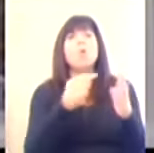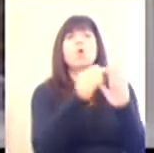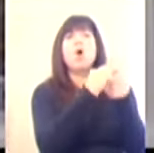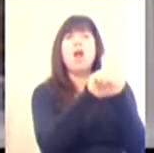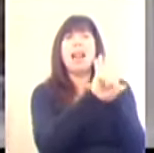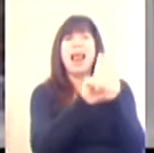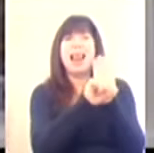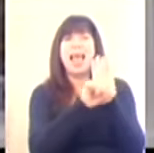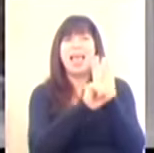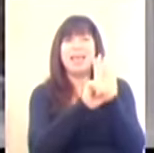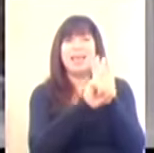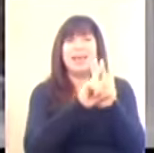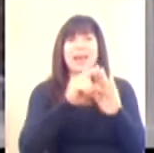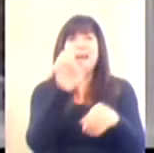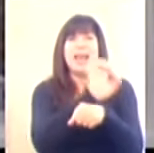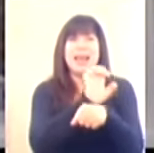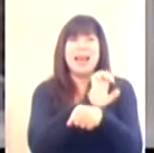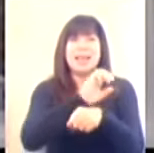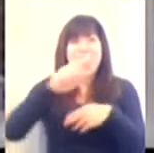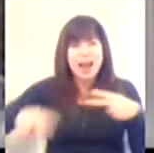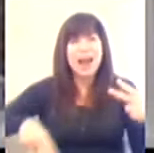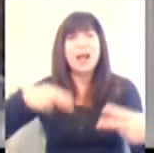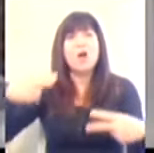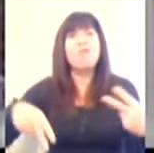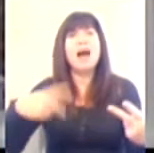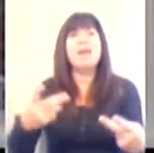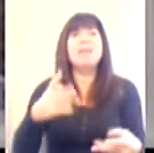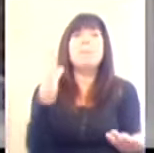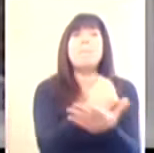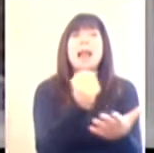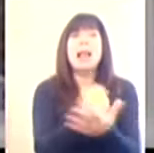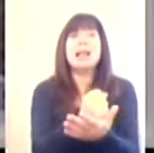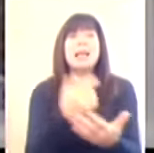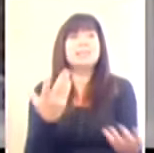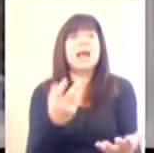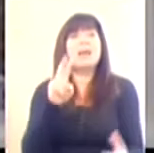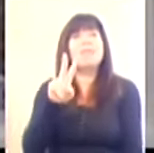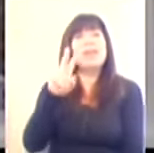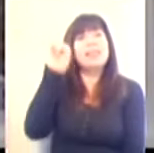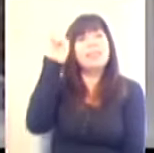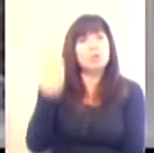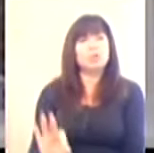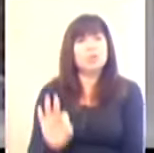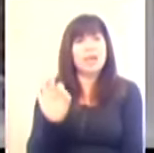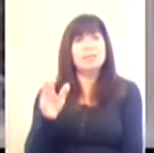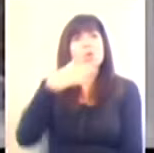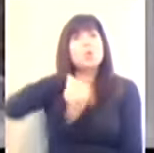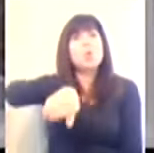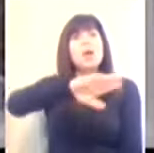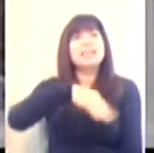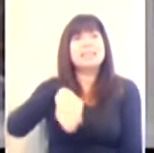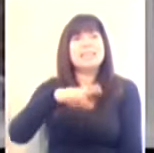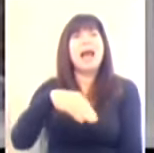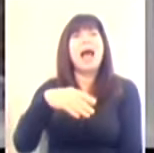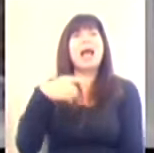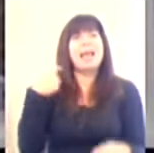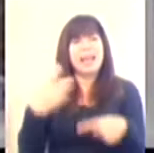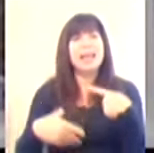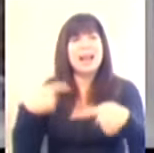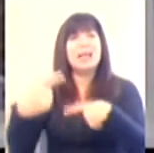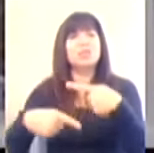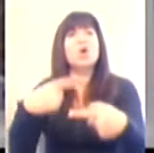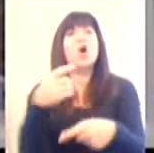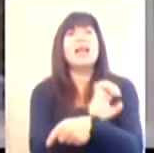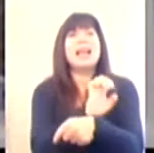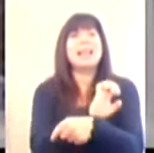2025, estableciendo una meta clara de alcanzar al menos un 20% de nuestra matriz de generación con